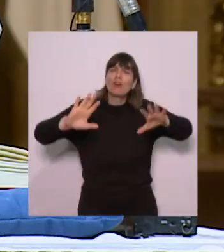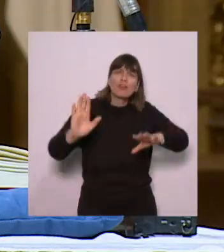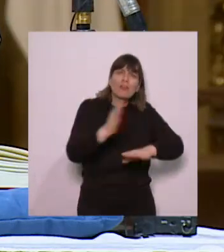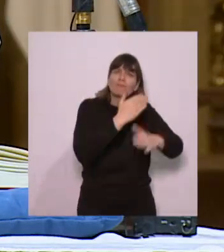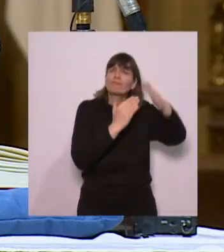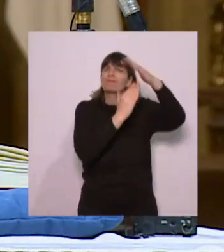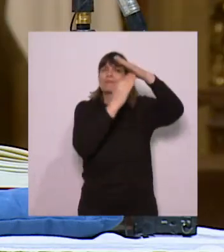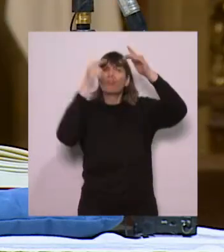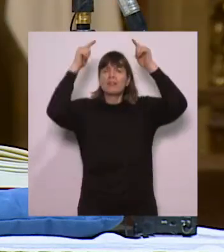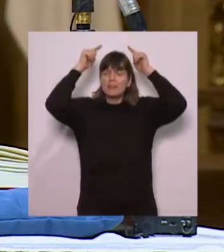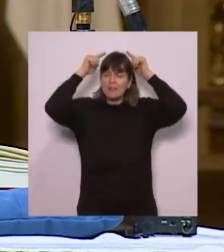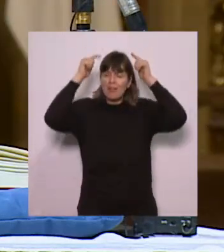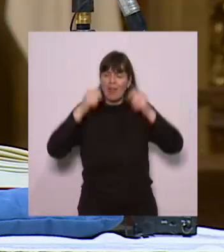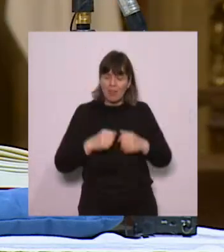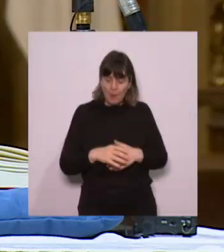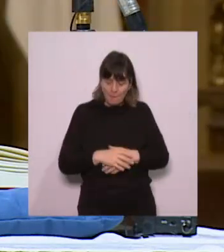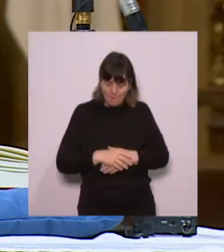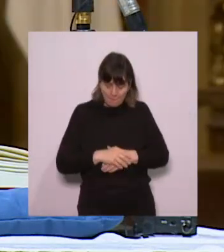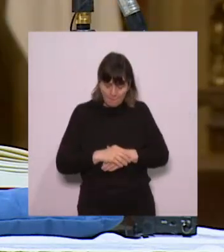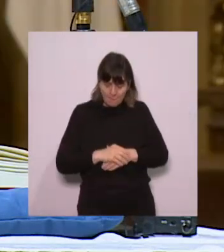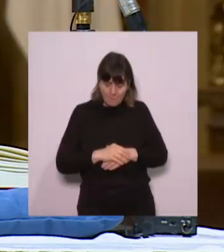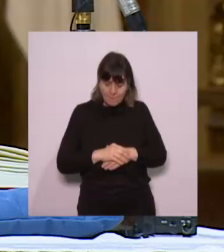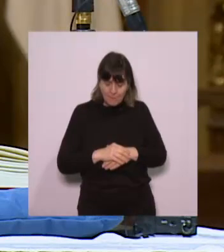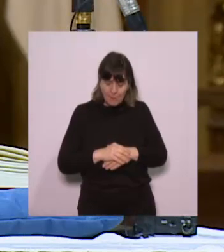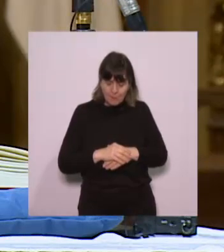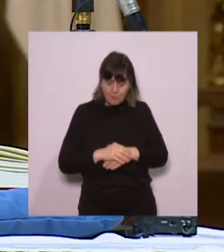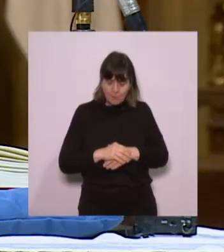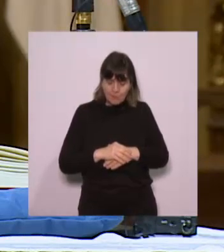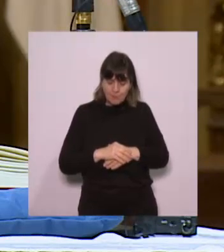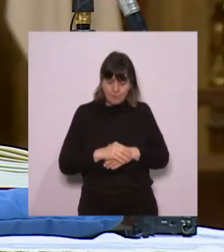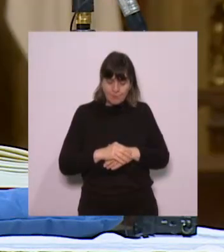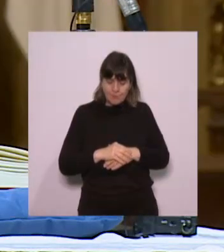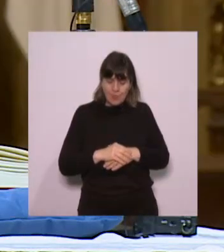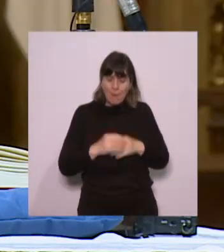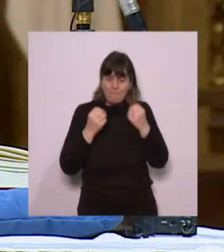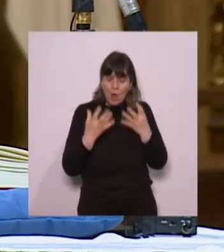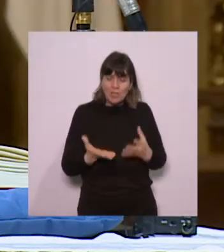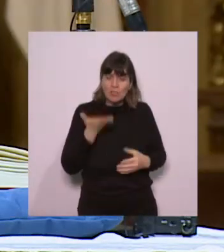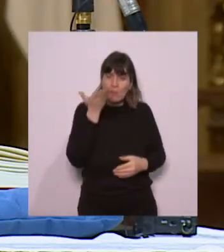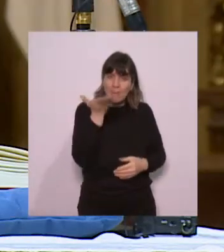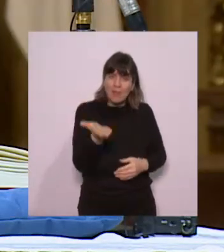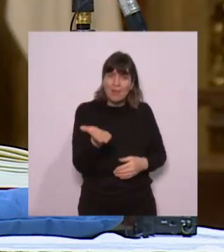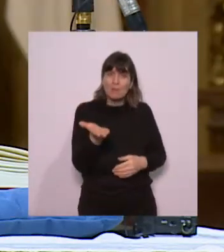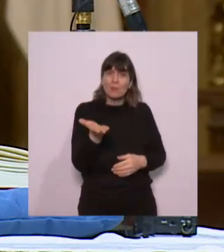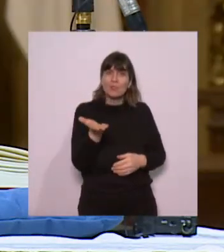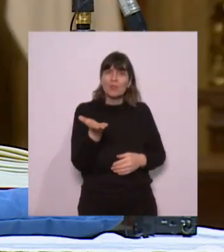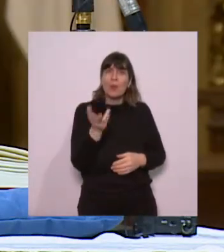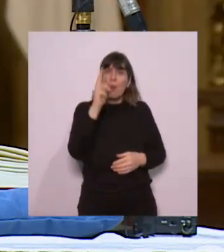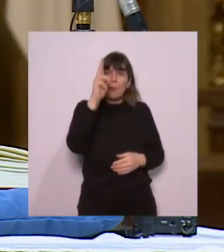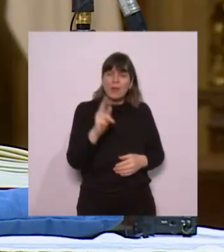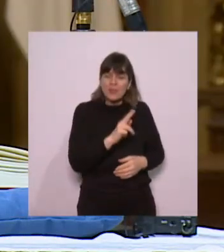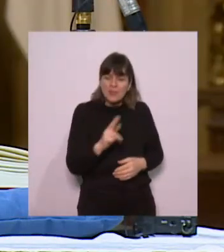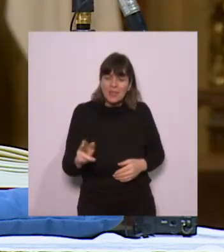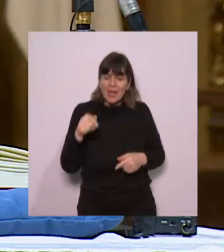toda santidad. Por eso te pedimos que